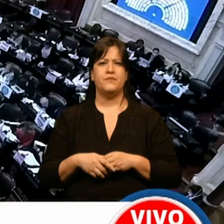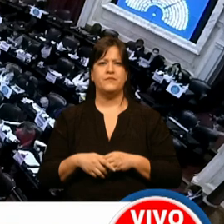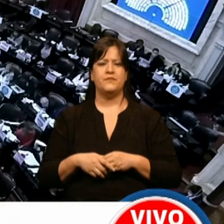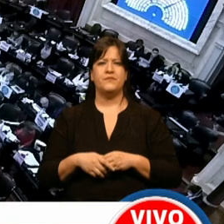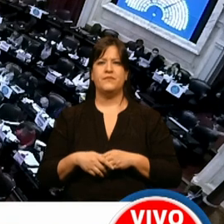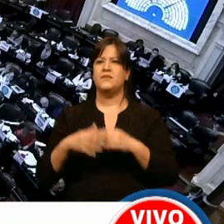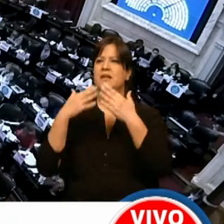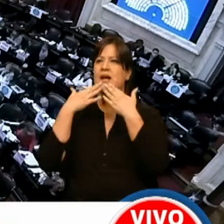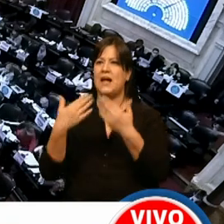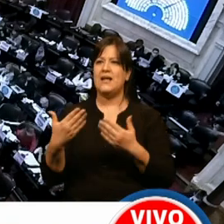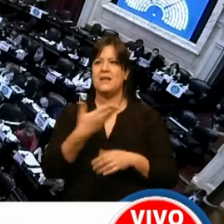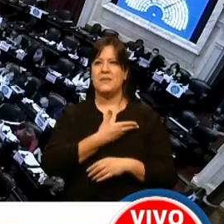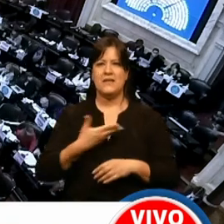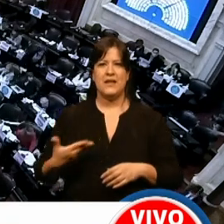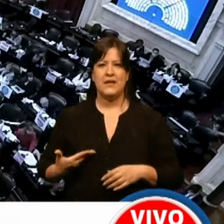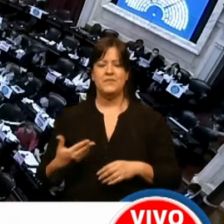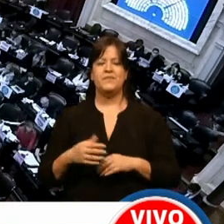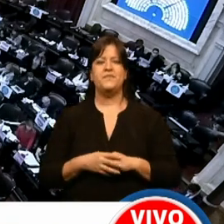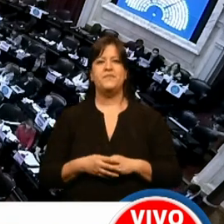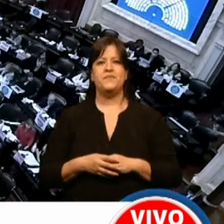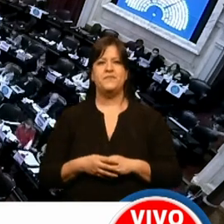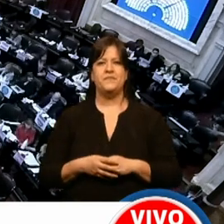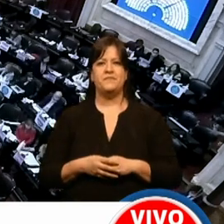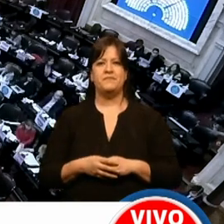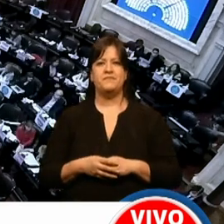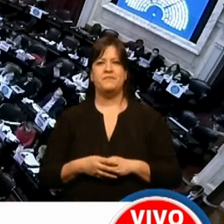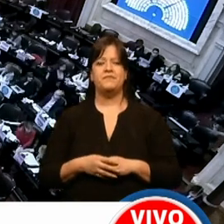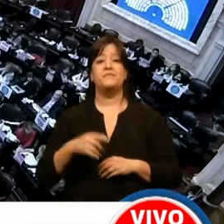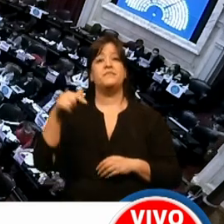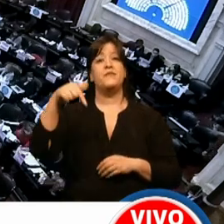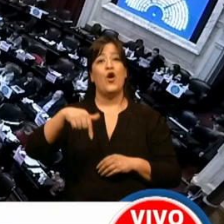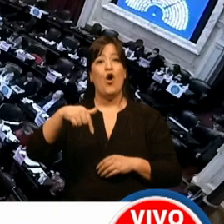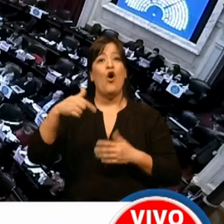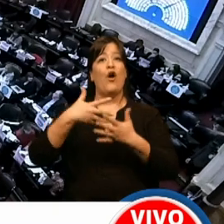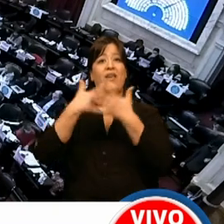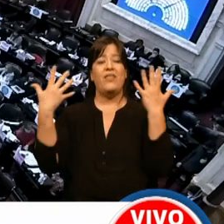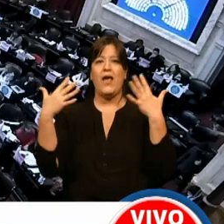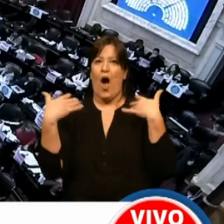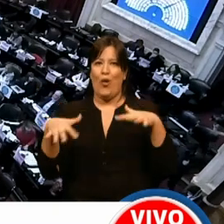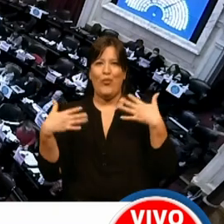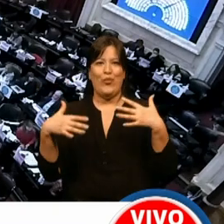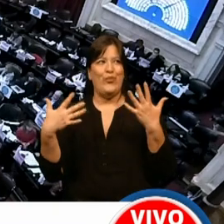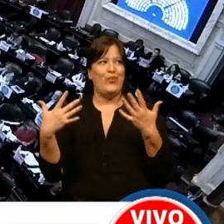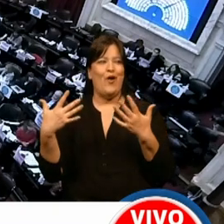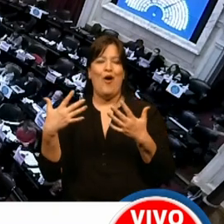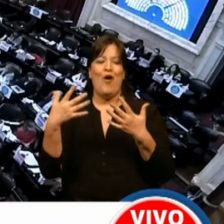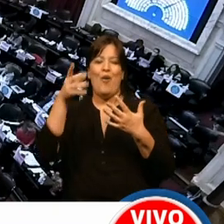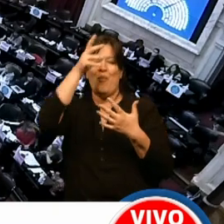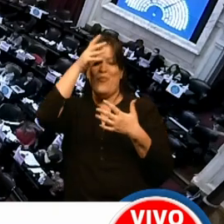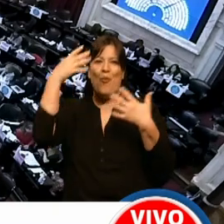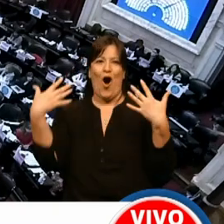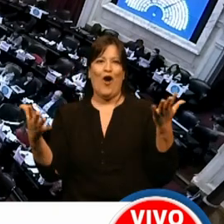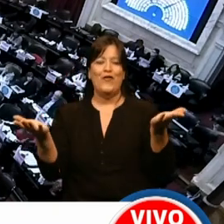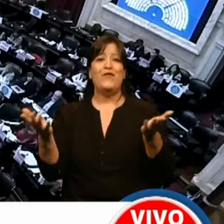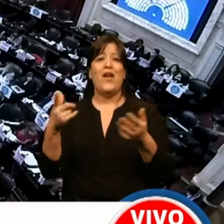gracias señor presidente el día tan deseado llegó un día que hace mucho tiempo